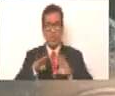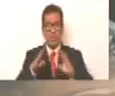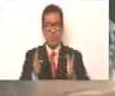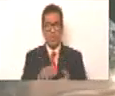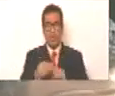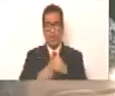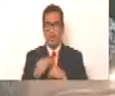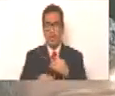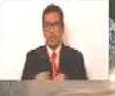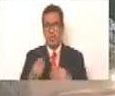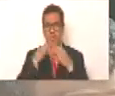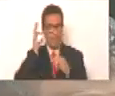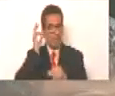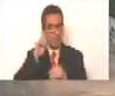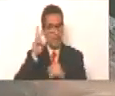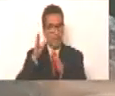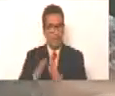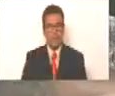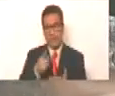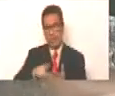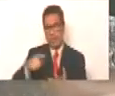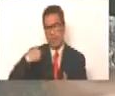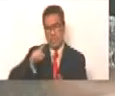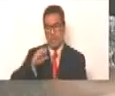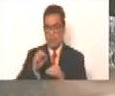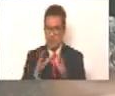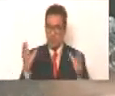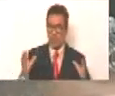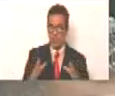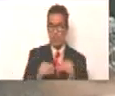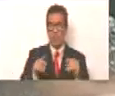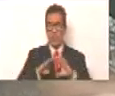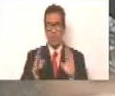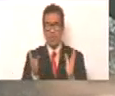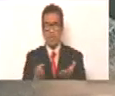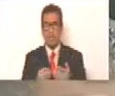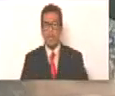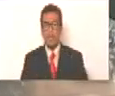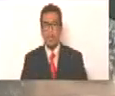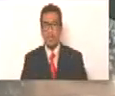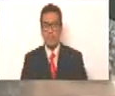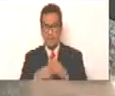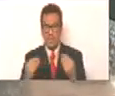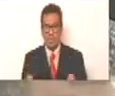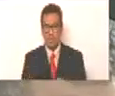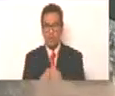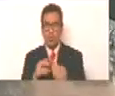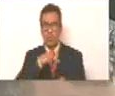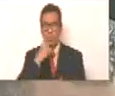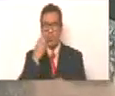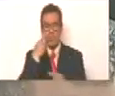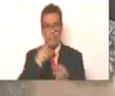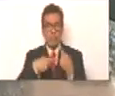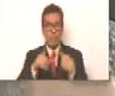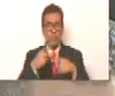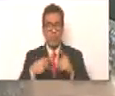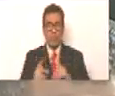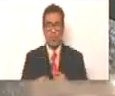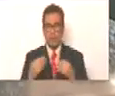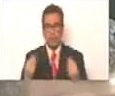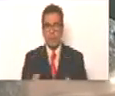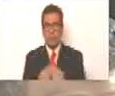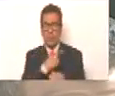mujer venezolana tiene la suerte que no tienen las mujeres del mundo. Es estar acompañado de políticas públicas, estar acompañado de un presidente